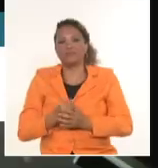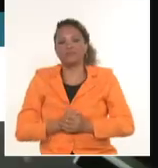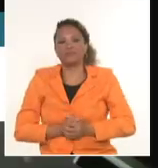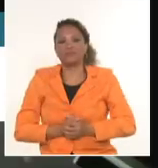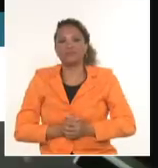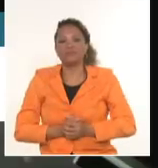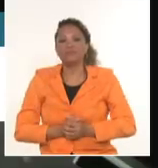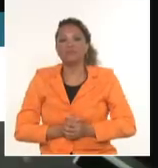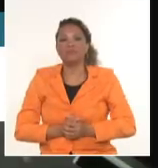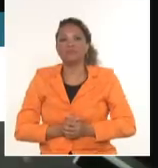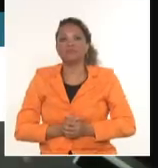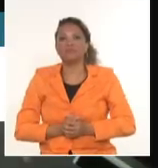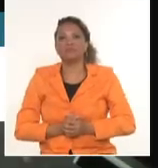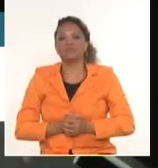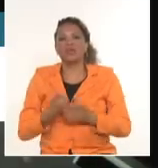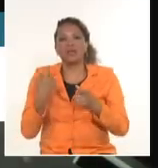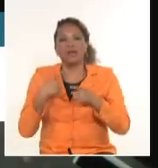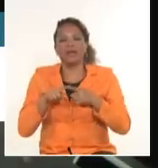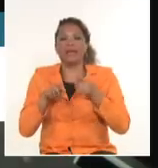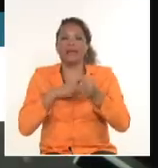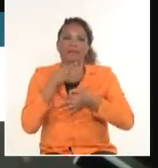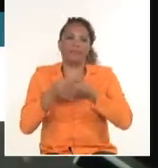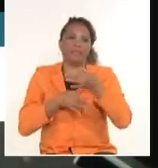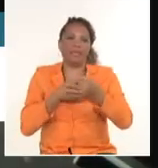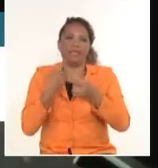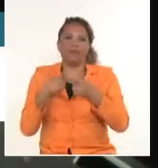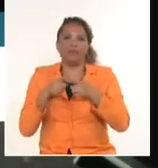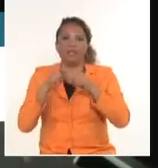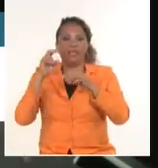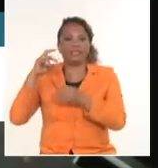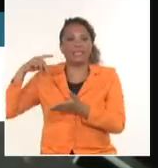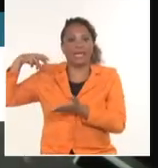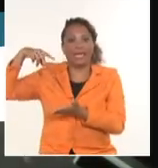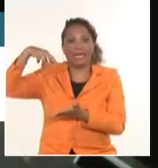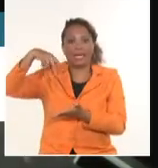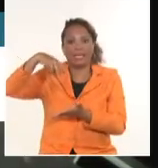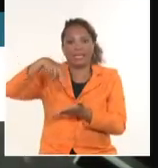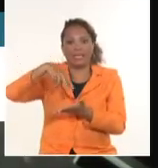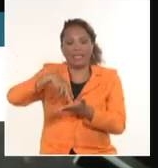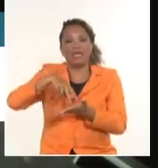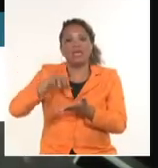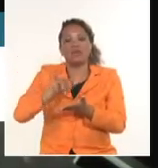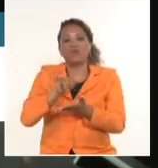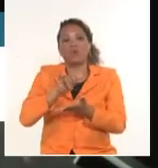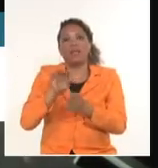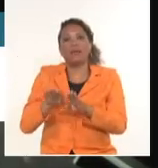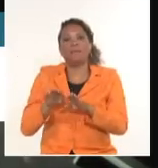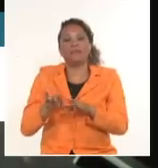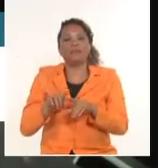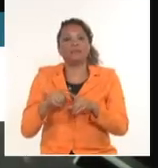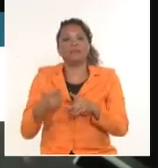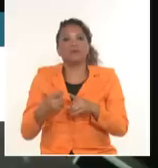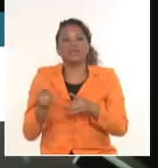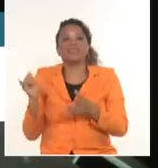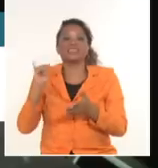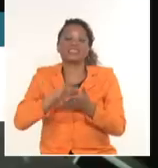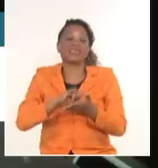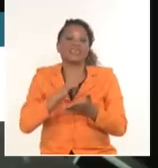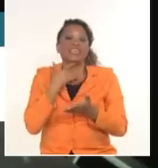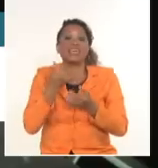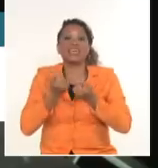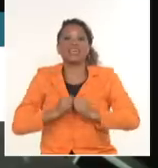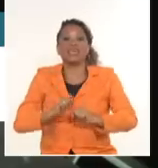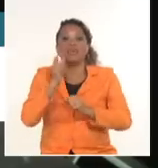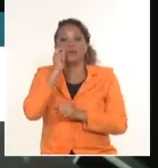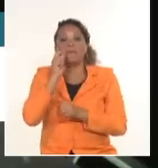Y bueno, aquí también me quería referir a que está en la escalería del avión, pues esperando porque llegue su hijo, la mamá de Mijaín